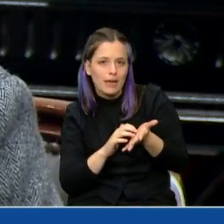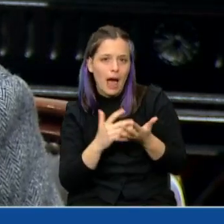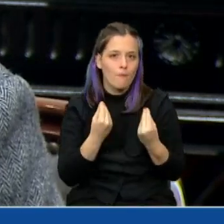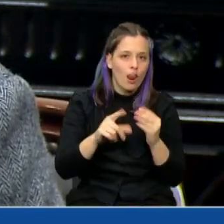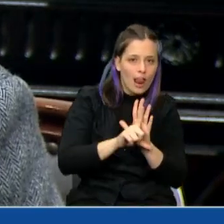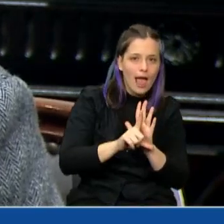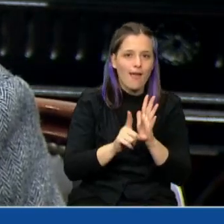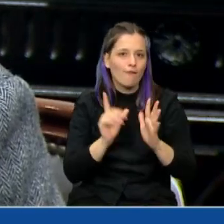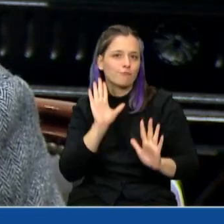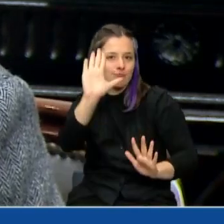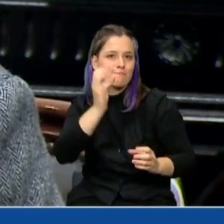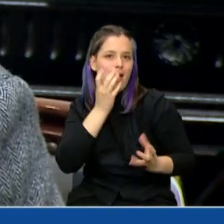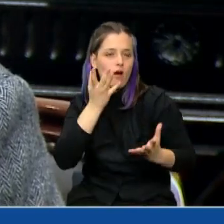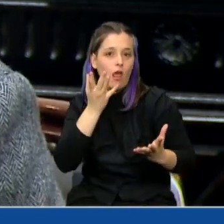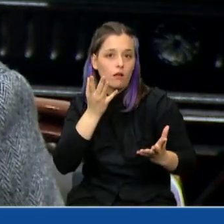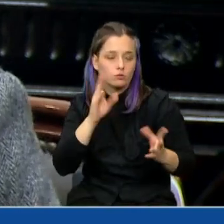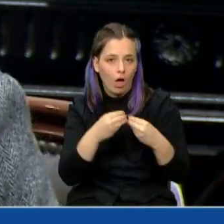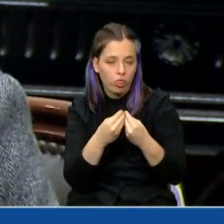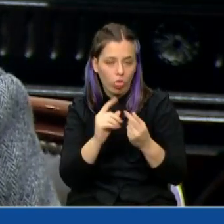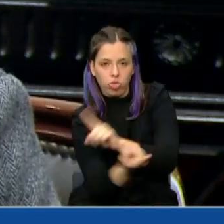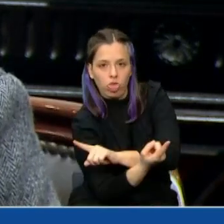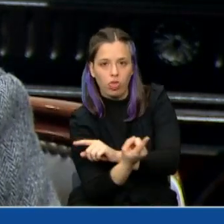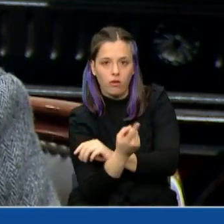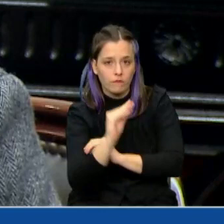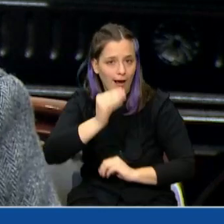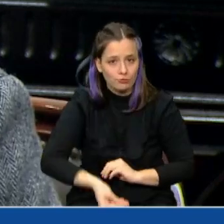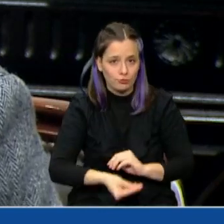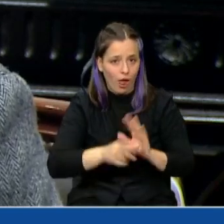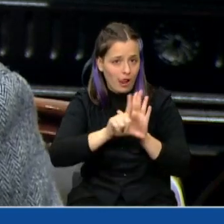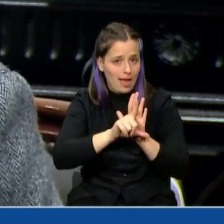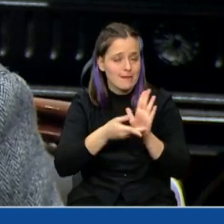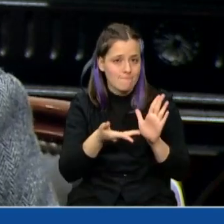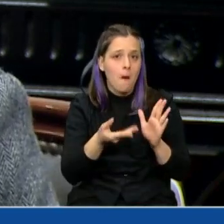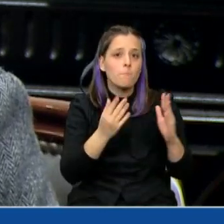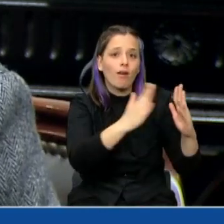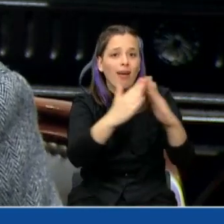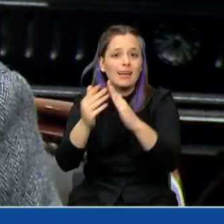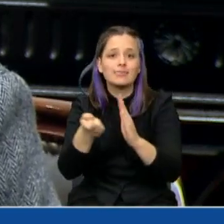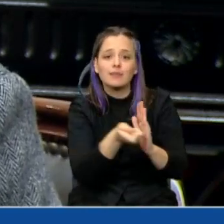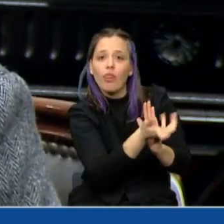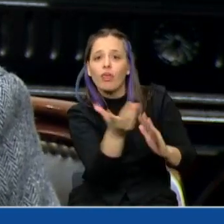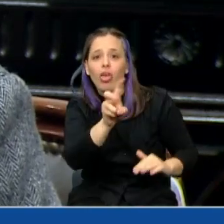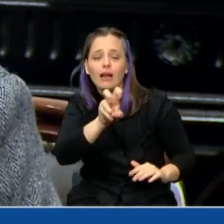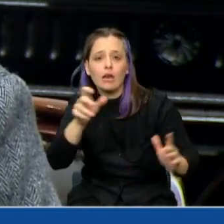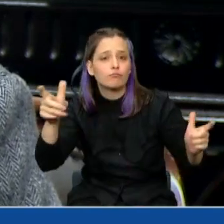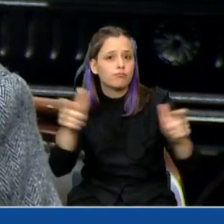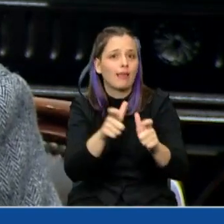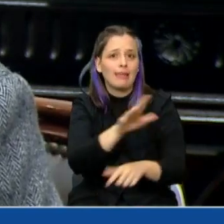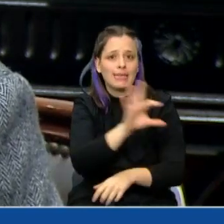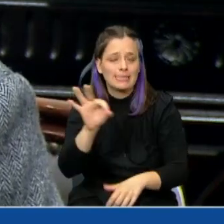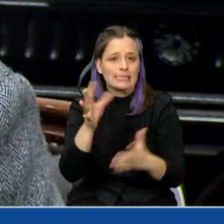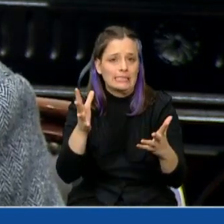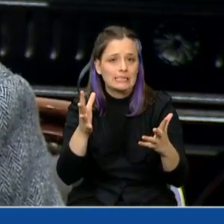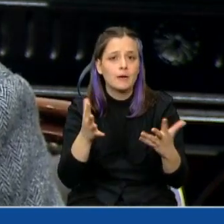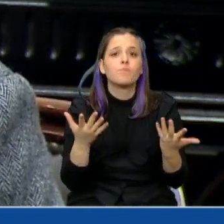esta fenomenal retracción en la oferta, que lógicamente lo que produce es no solo encarecimiento en el